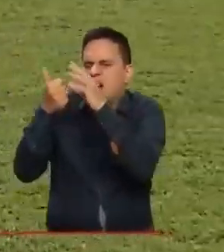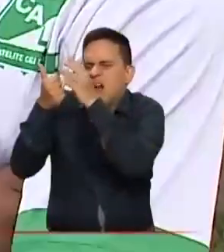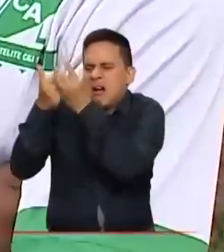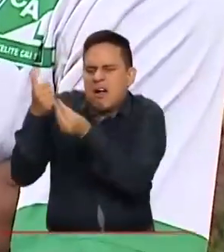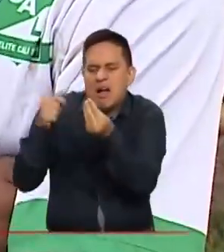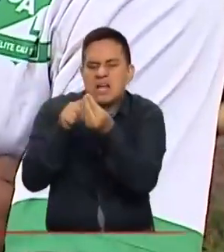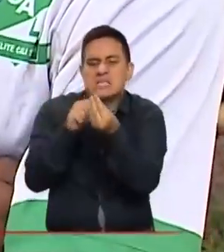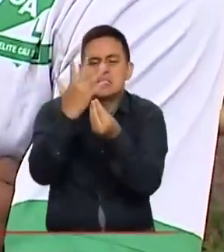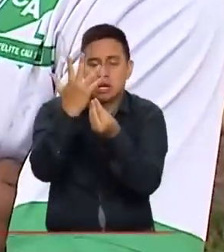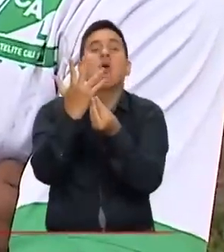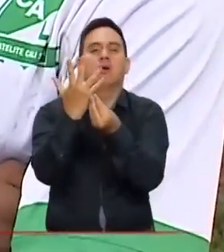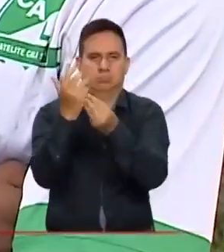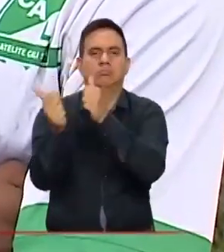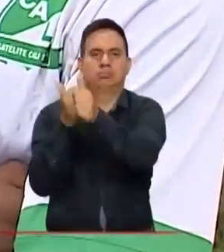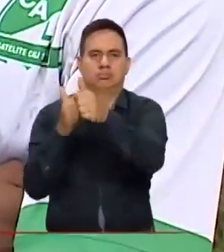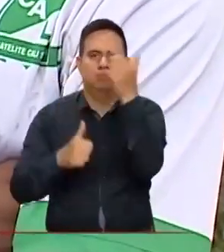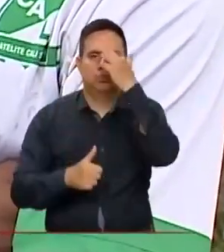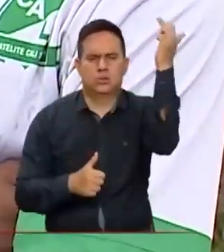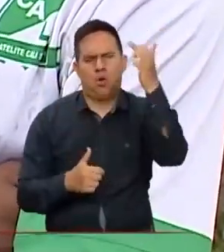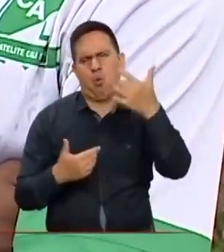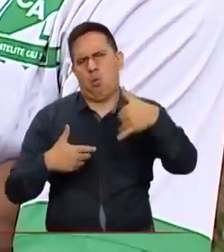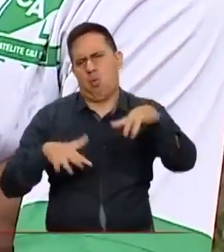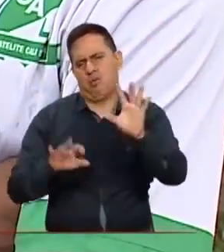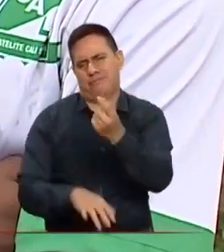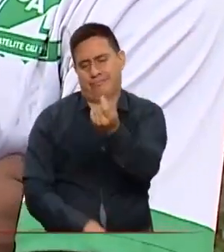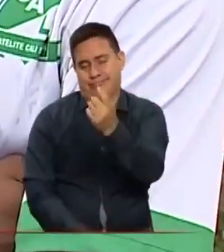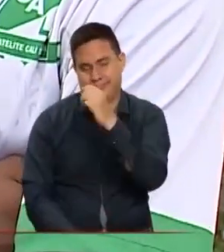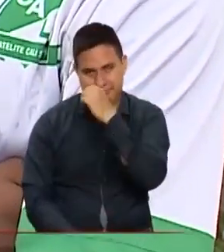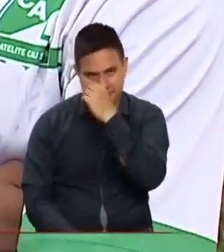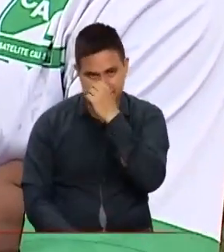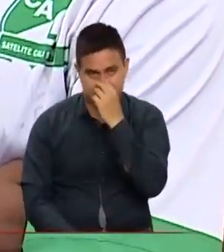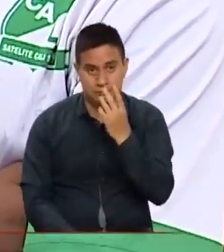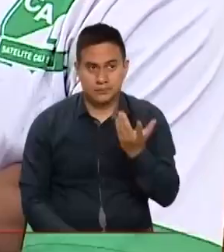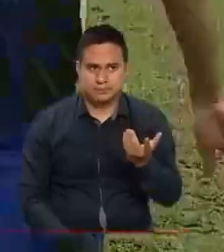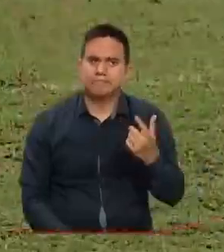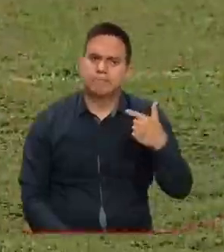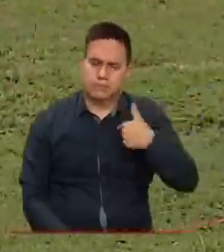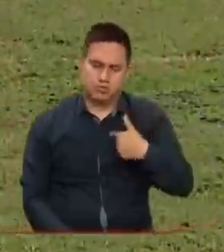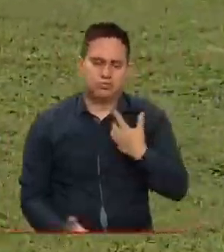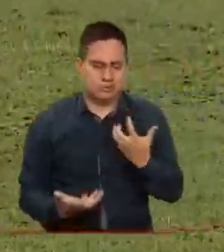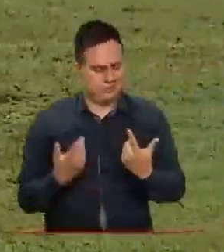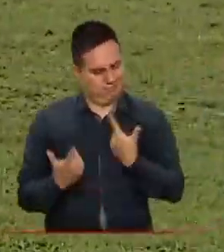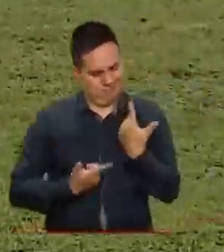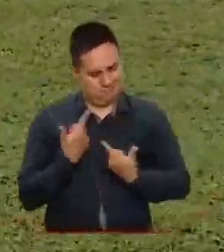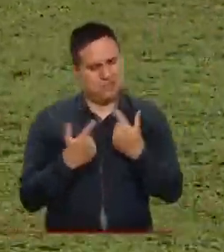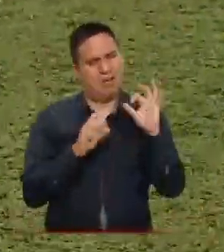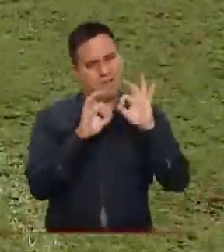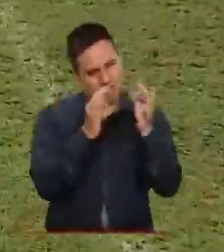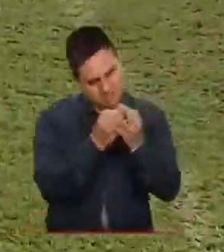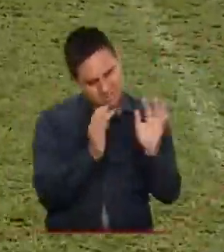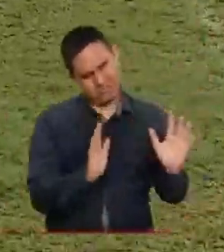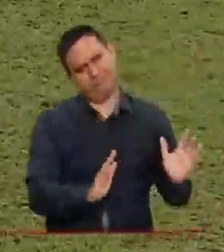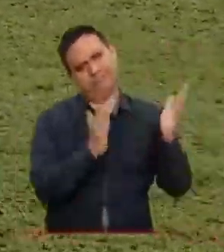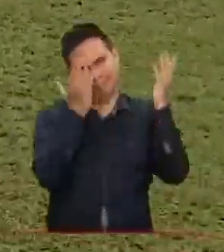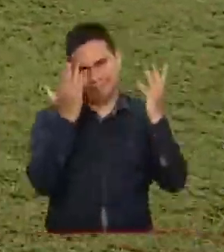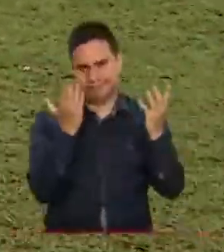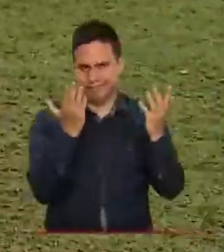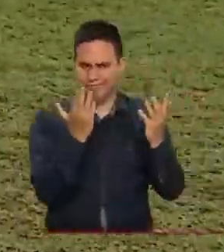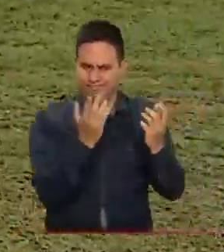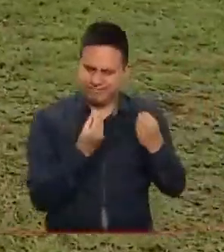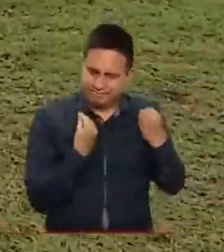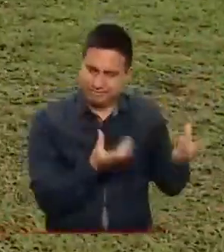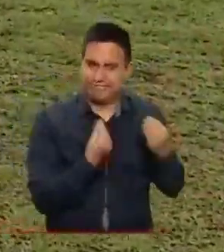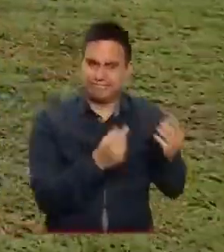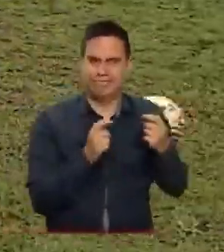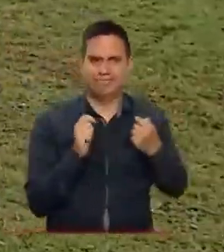entiendes? Pero más que todo yo lo hago es para sacar a mi familia adelante. Este deporte es la base de ese